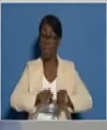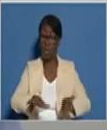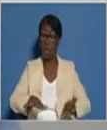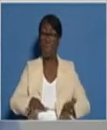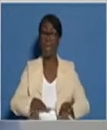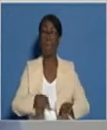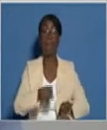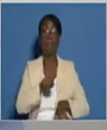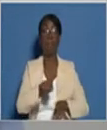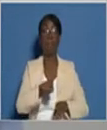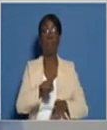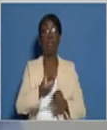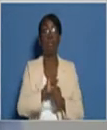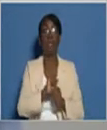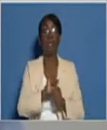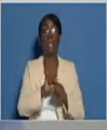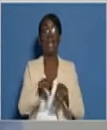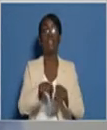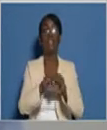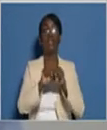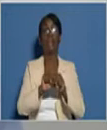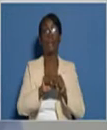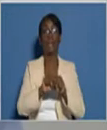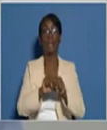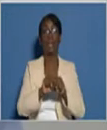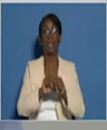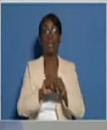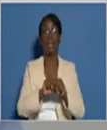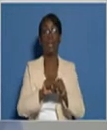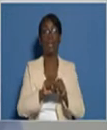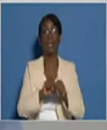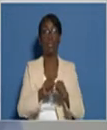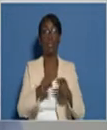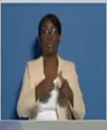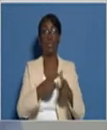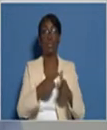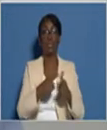dado producido la suspensión de los efectos,